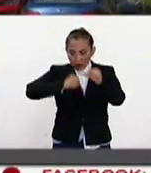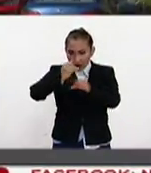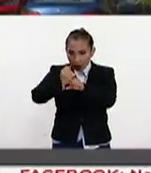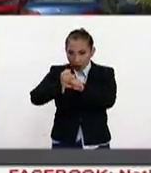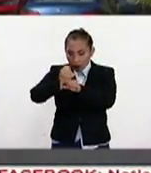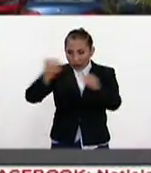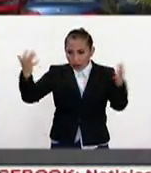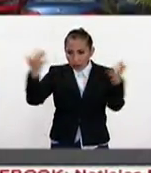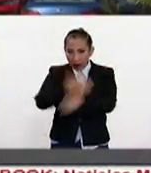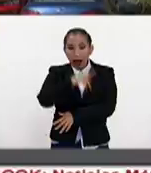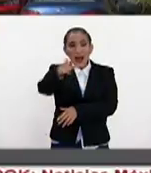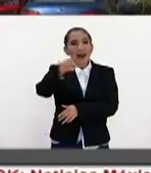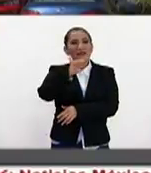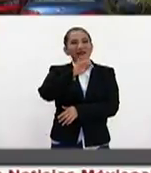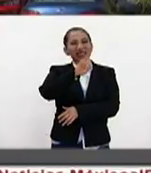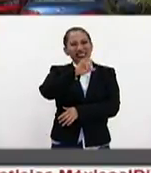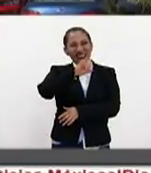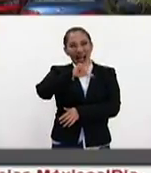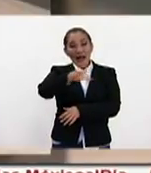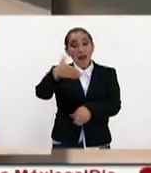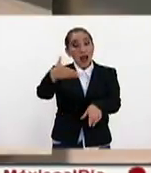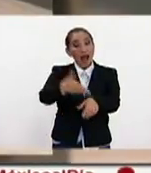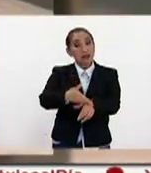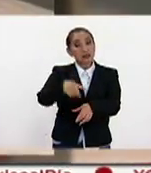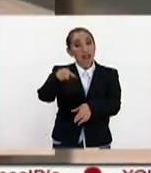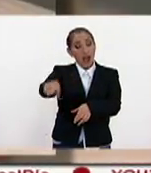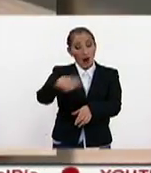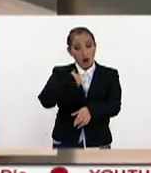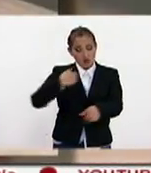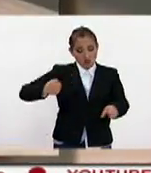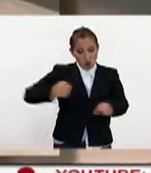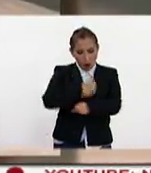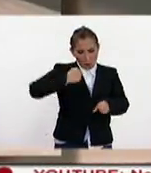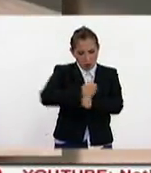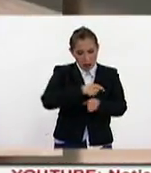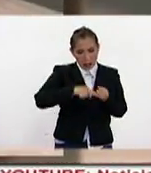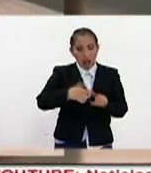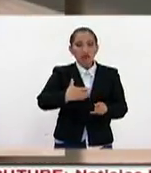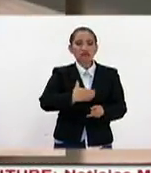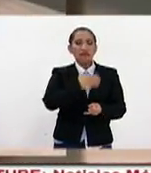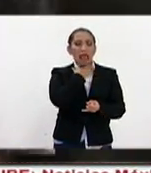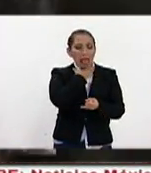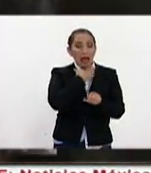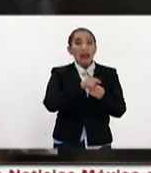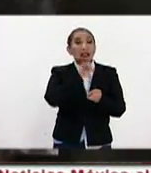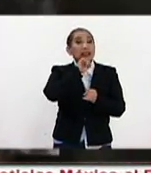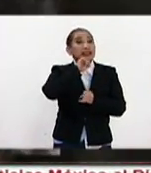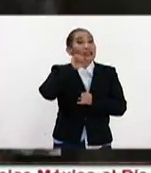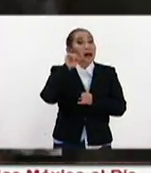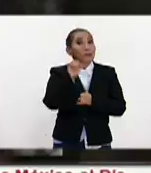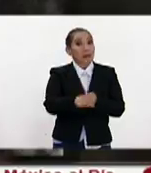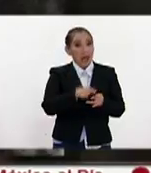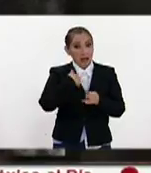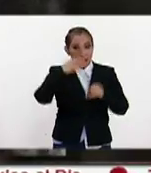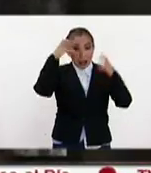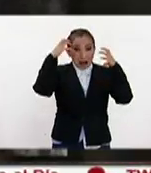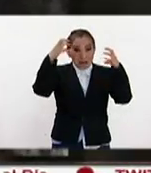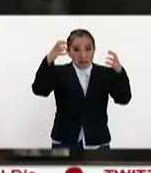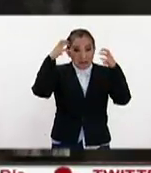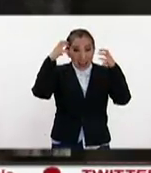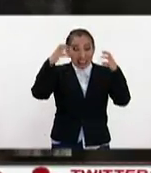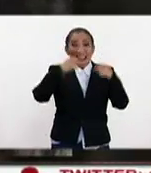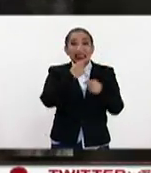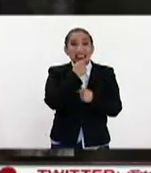el tiempo. El fiscal dijo que los castigos incluían golpizas, estrangulamiento e incluso se bañaban